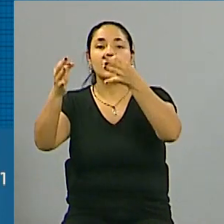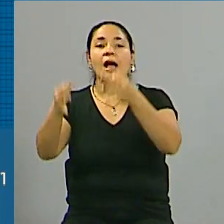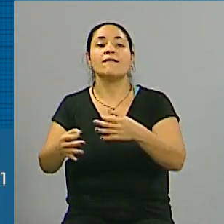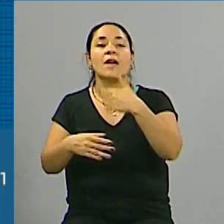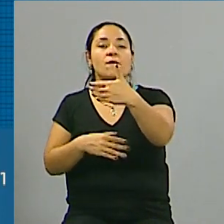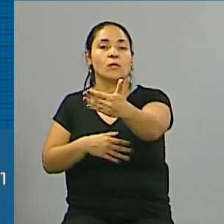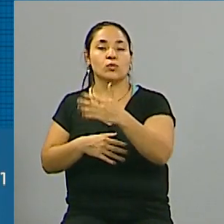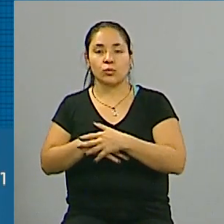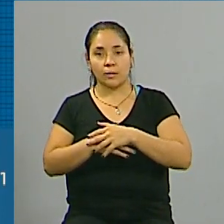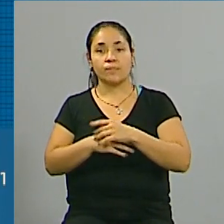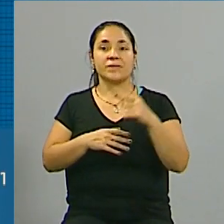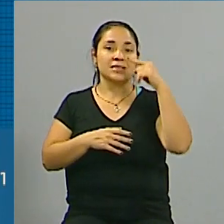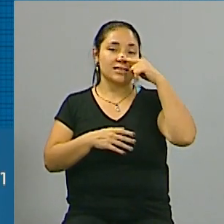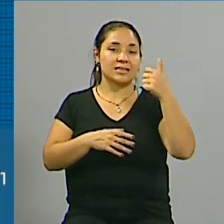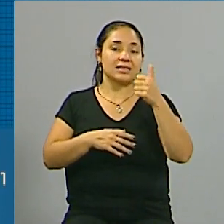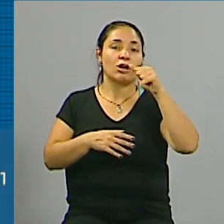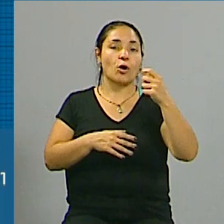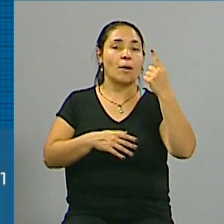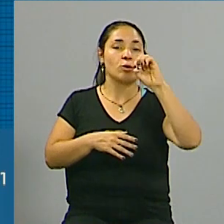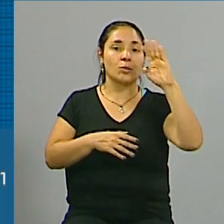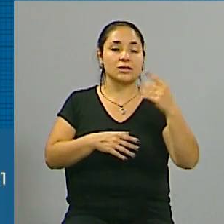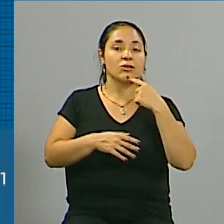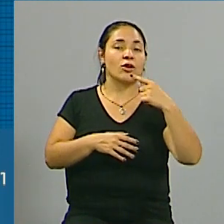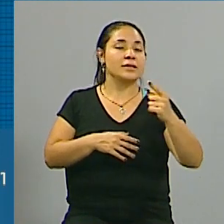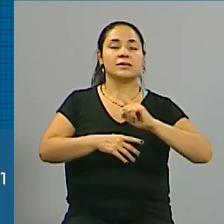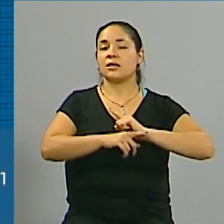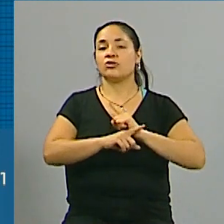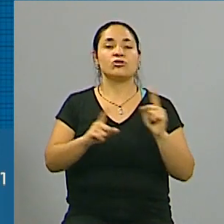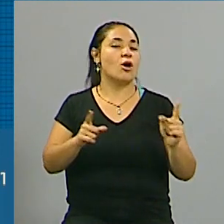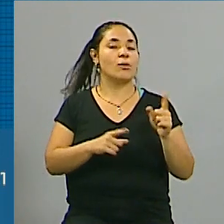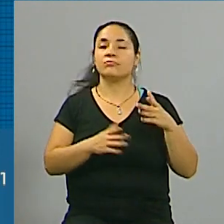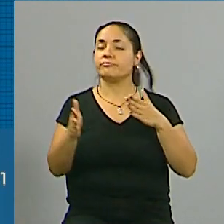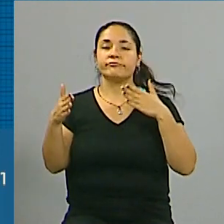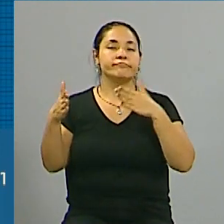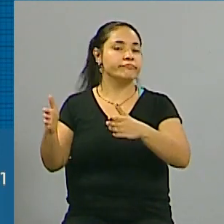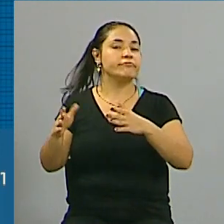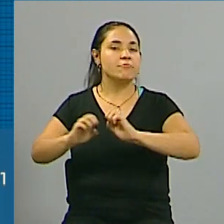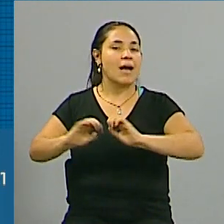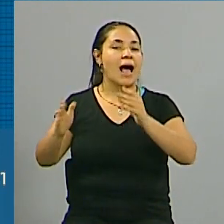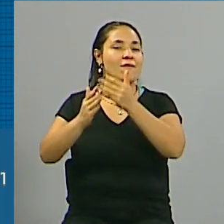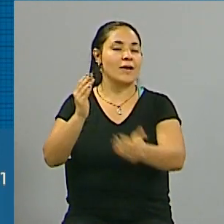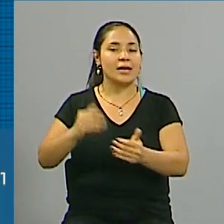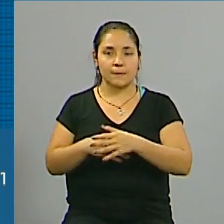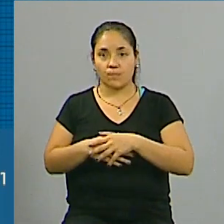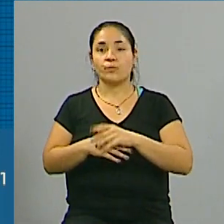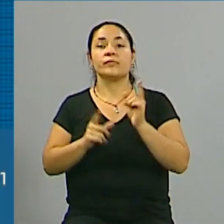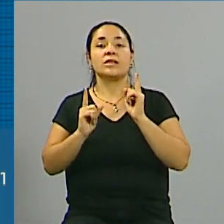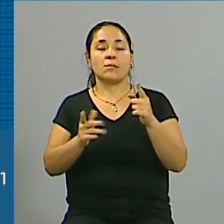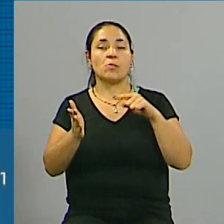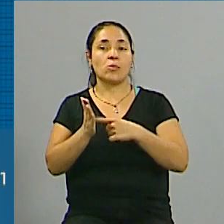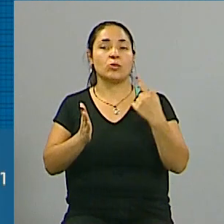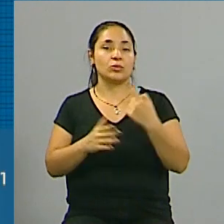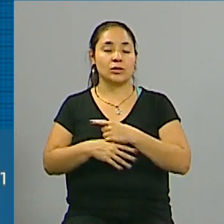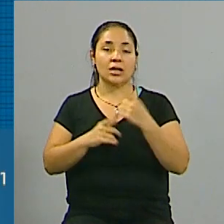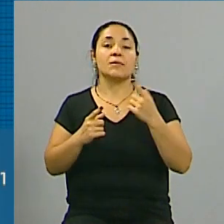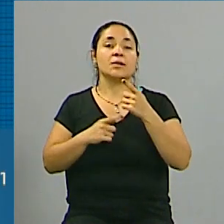y el 76,1% va por una dirección incorrecta. Acá de nuevo es el ítem o la madre de las batallas por parte de la